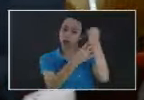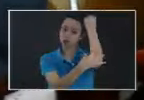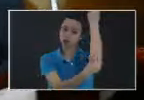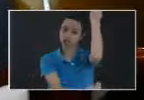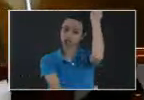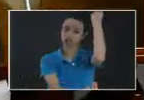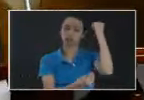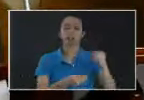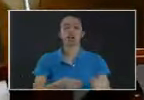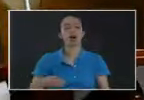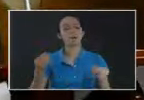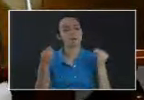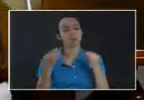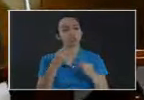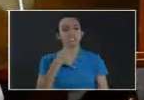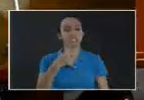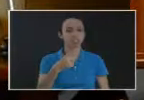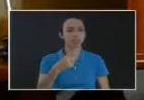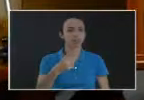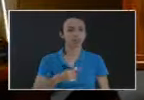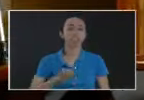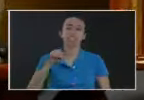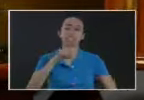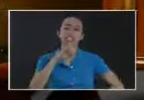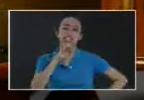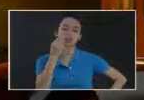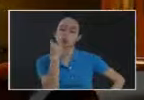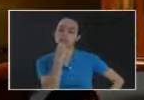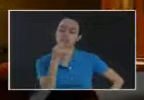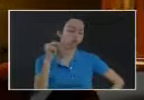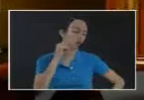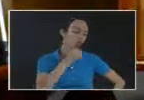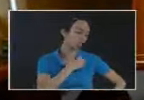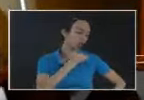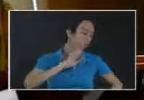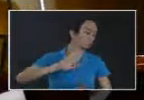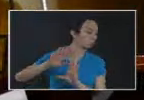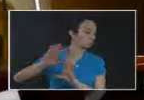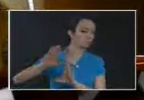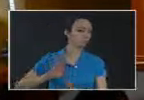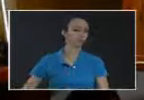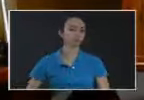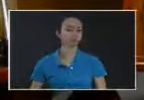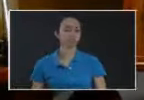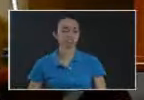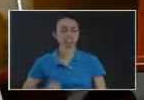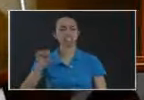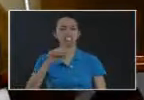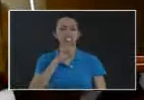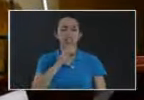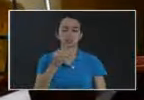A muchos le dijeron, si es mujer, no la quiero. Ahí era al revés. Si es mujer, que la